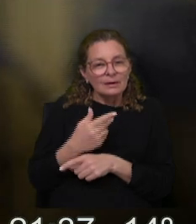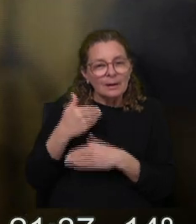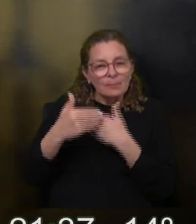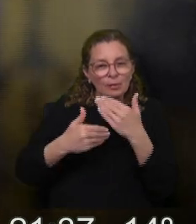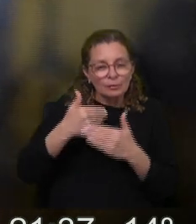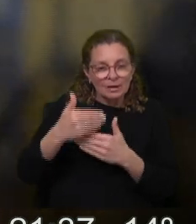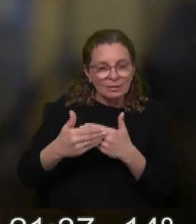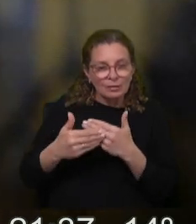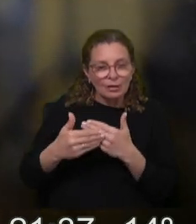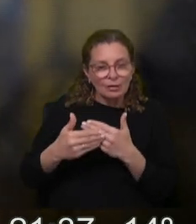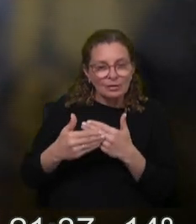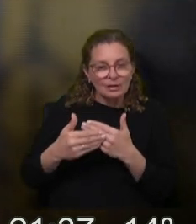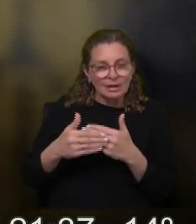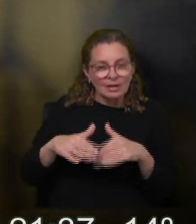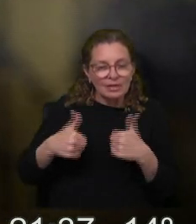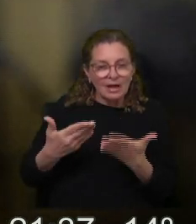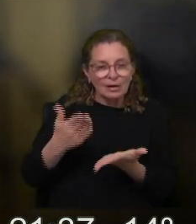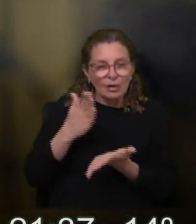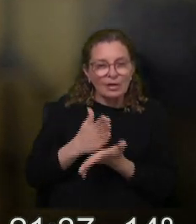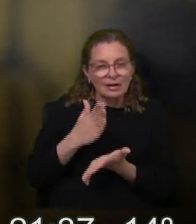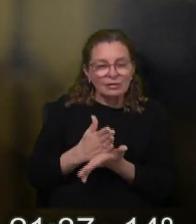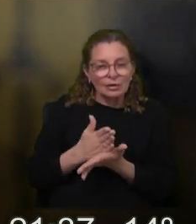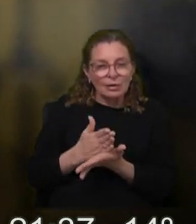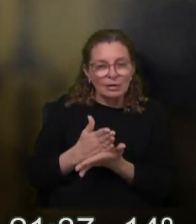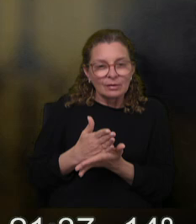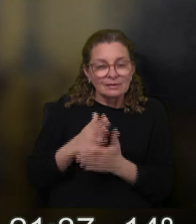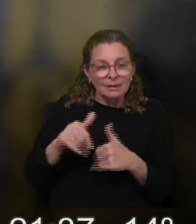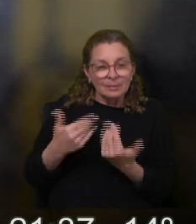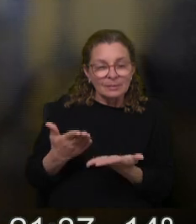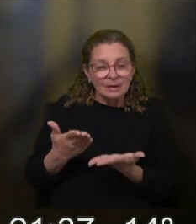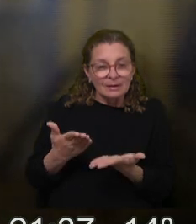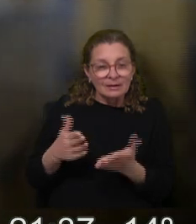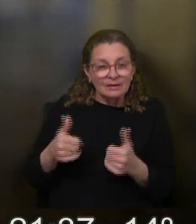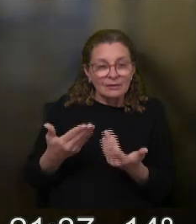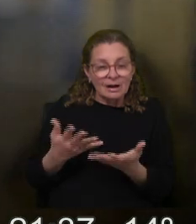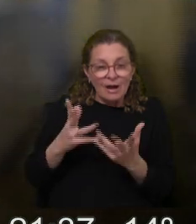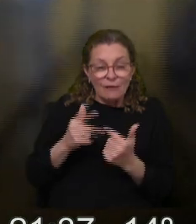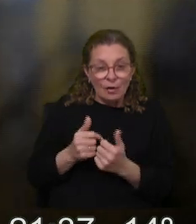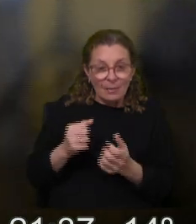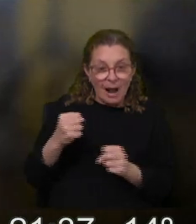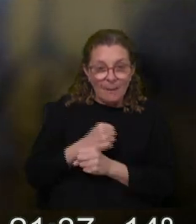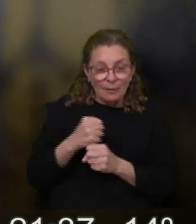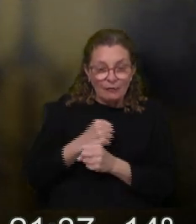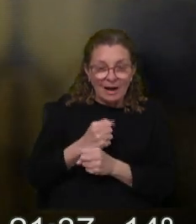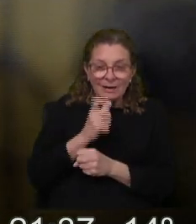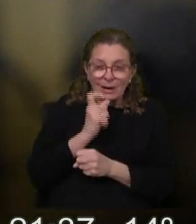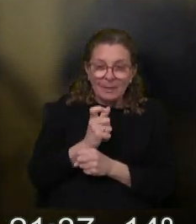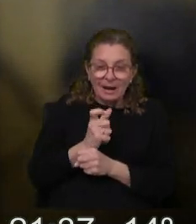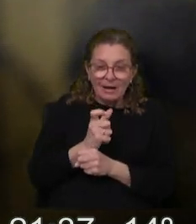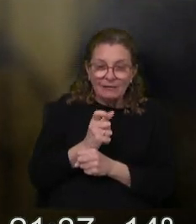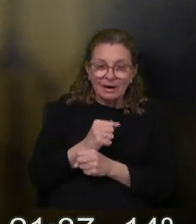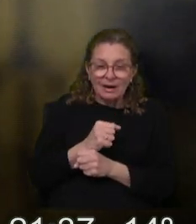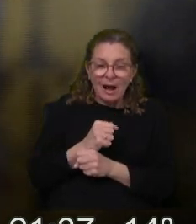proceso del ceder los derechos, en el proceso de recibir la versión, aprobarla y con las palabras con las que la